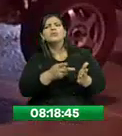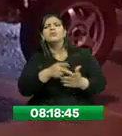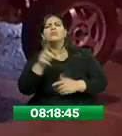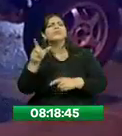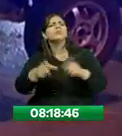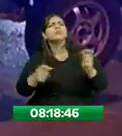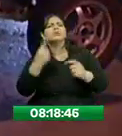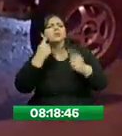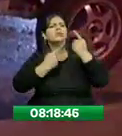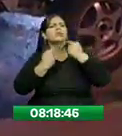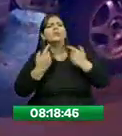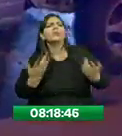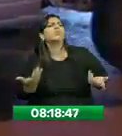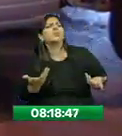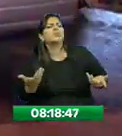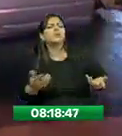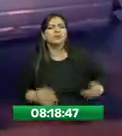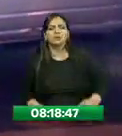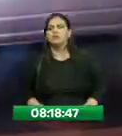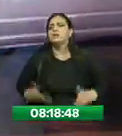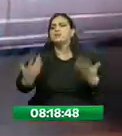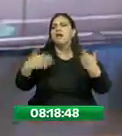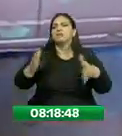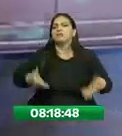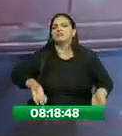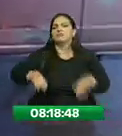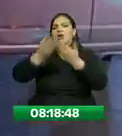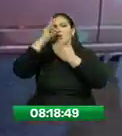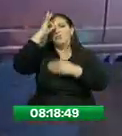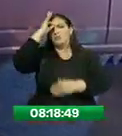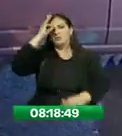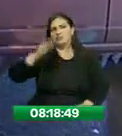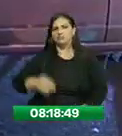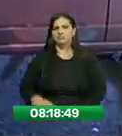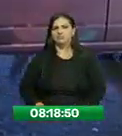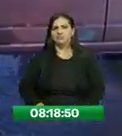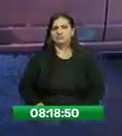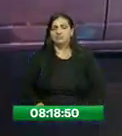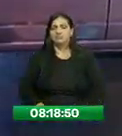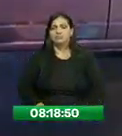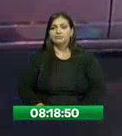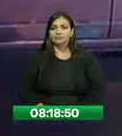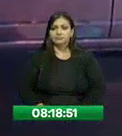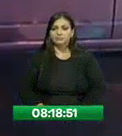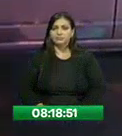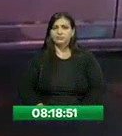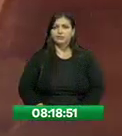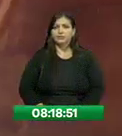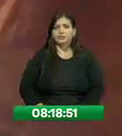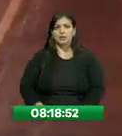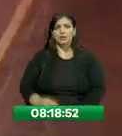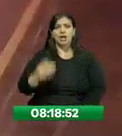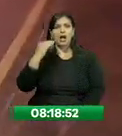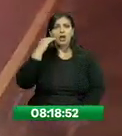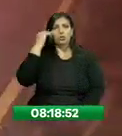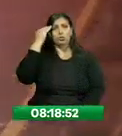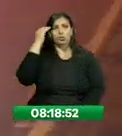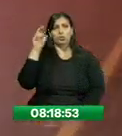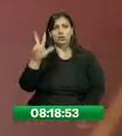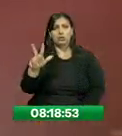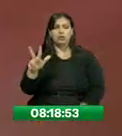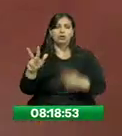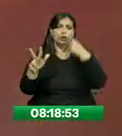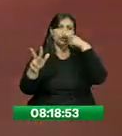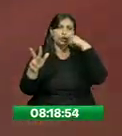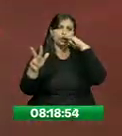hospital. En total existen 4 personas afectadas, entre ellas un menor de edad. La colisión